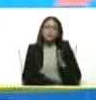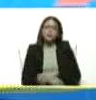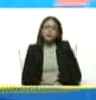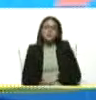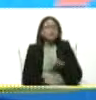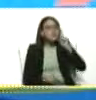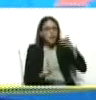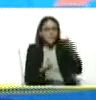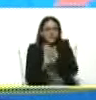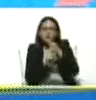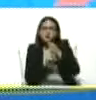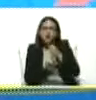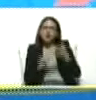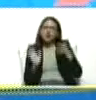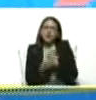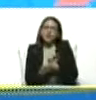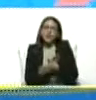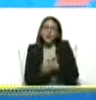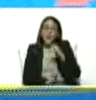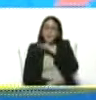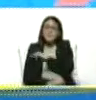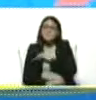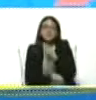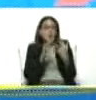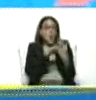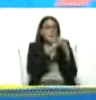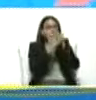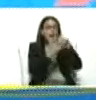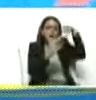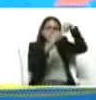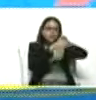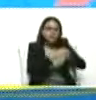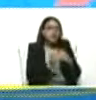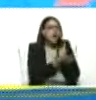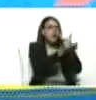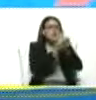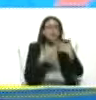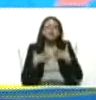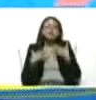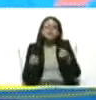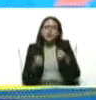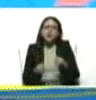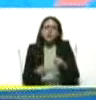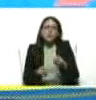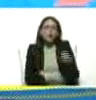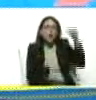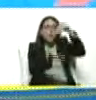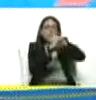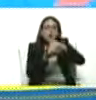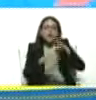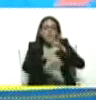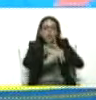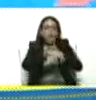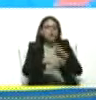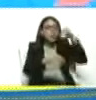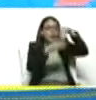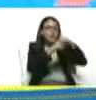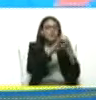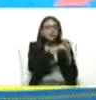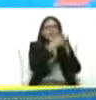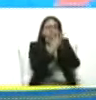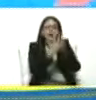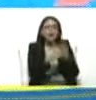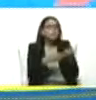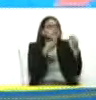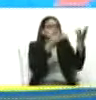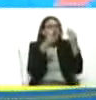Logró la misión Barrio Adentro Salud, primera vez, ponerle un médico de salud, un médico al barrio, a